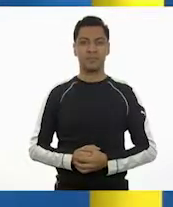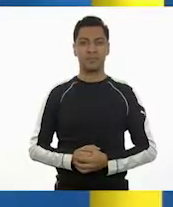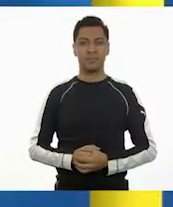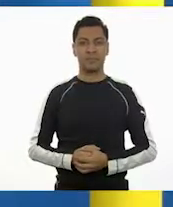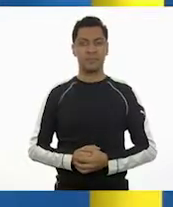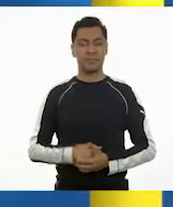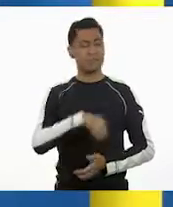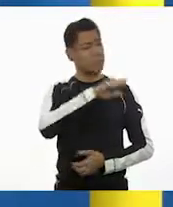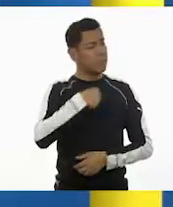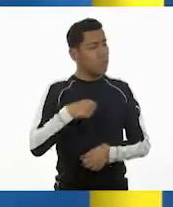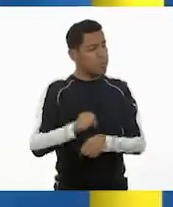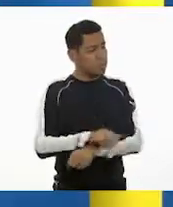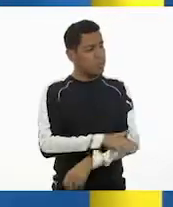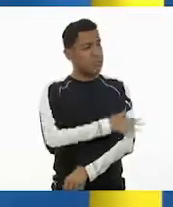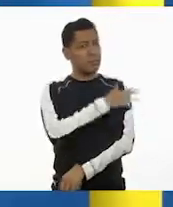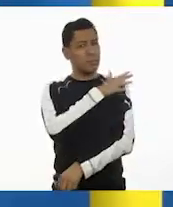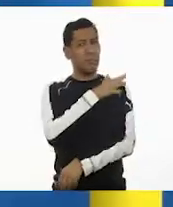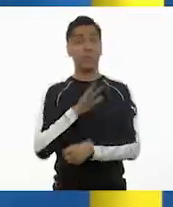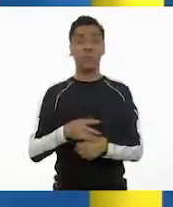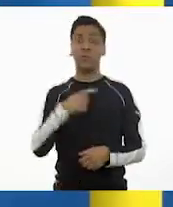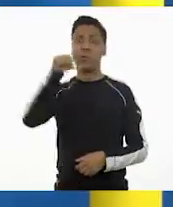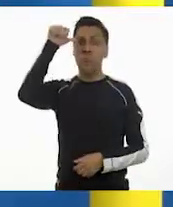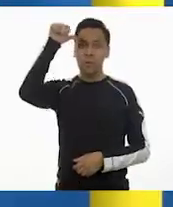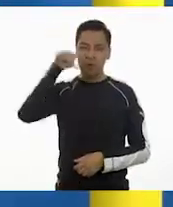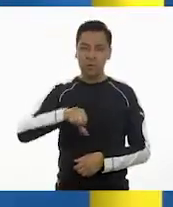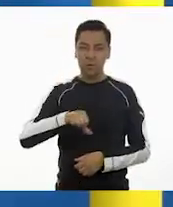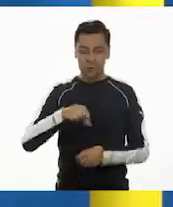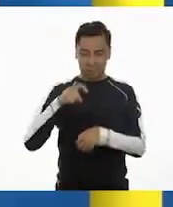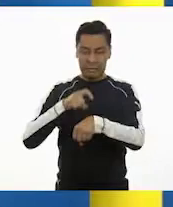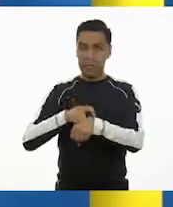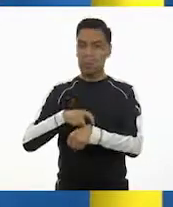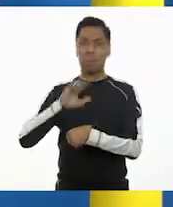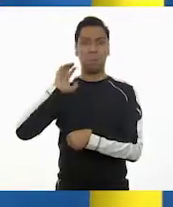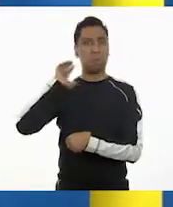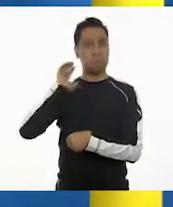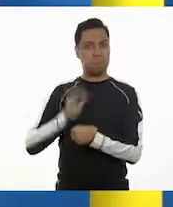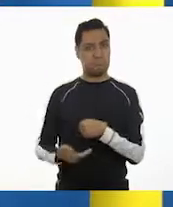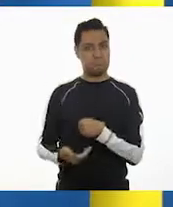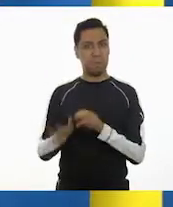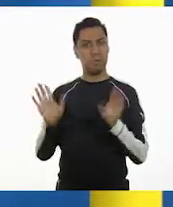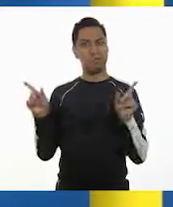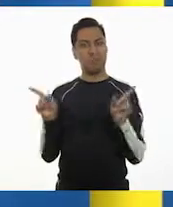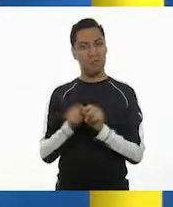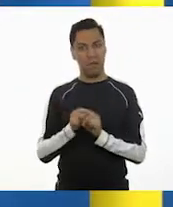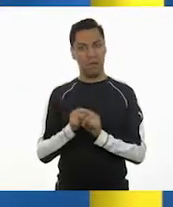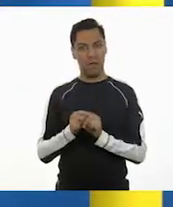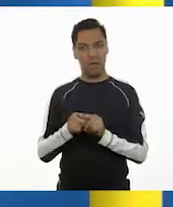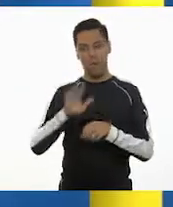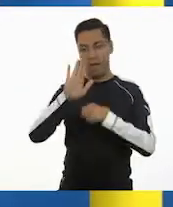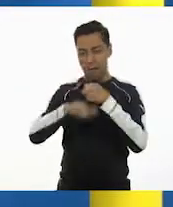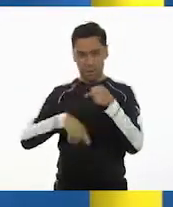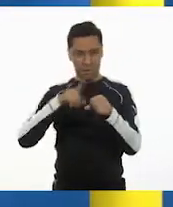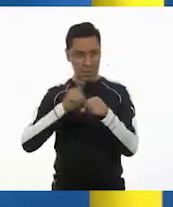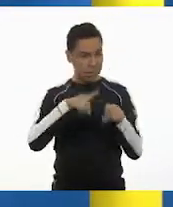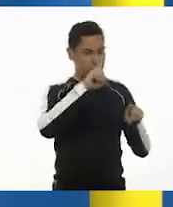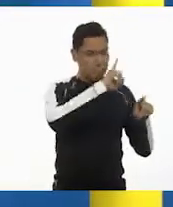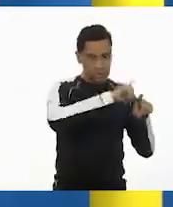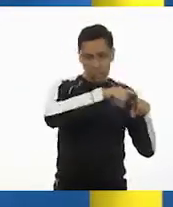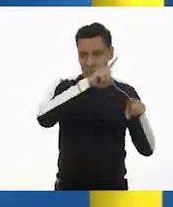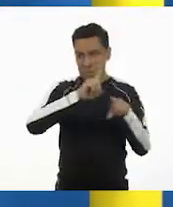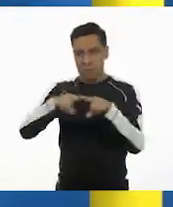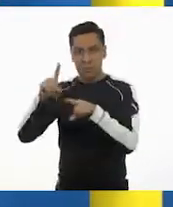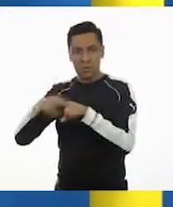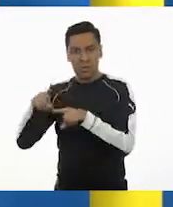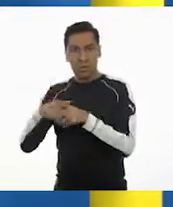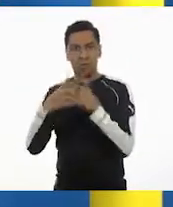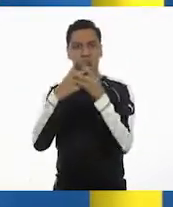Alfonso, estoy muy emocionada porque hoy vamos a concluir este recorrido por los procesos de extinción de los seres vivos en el